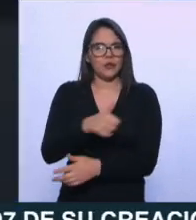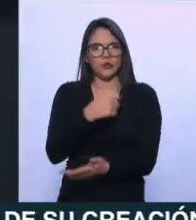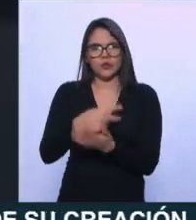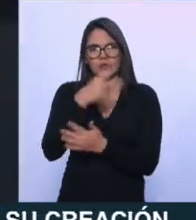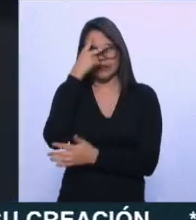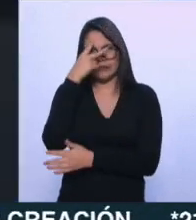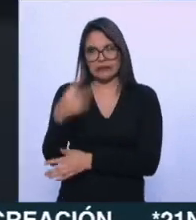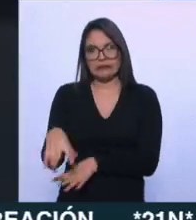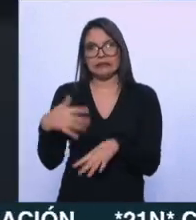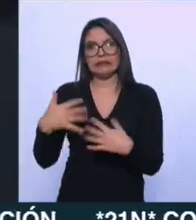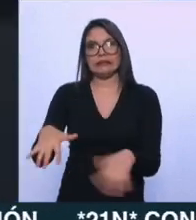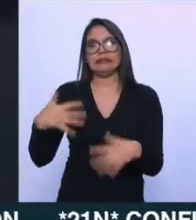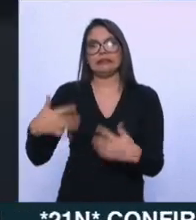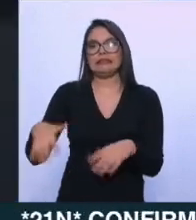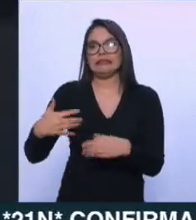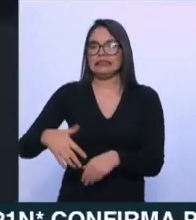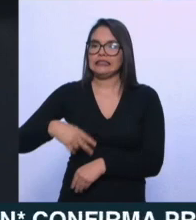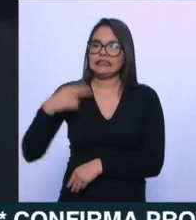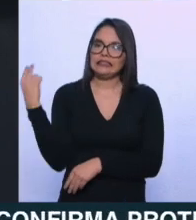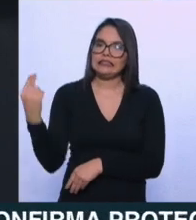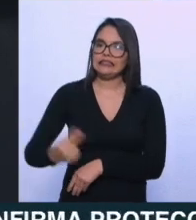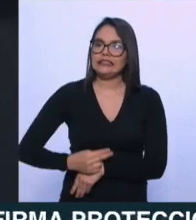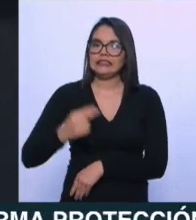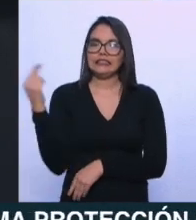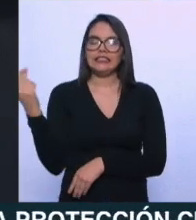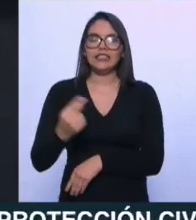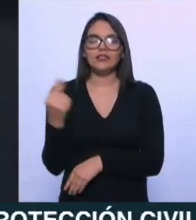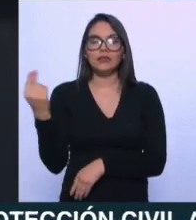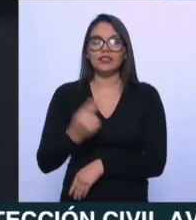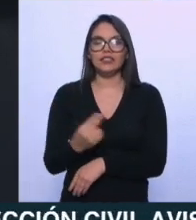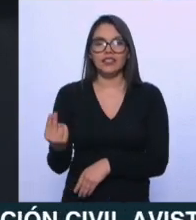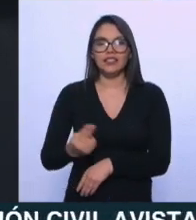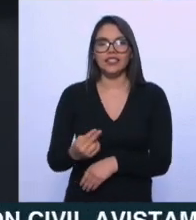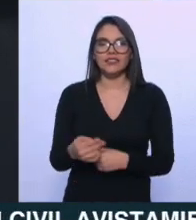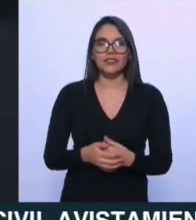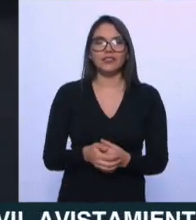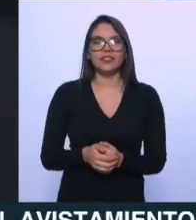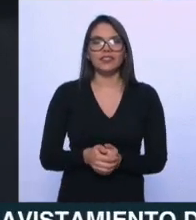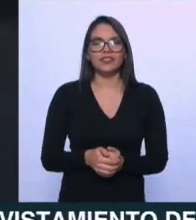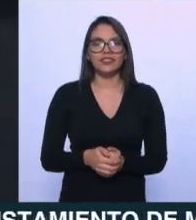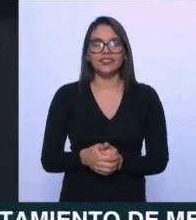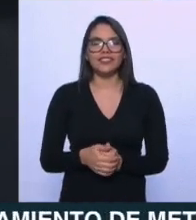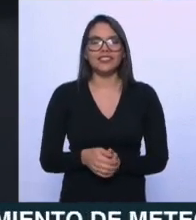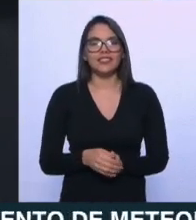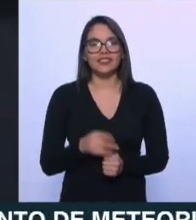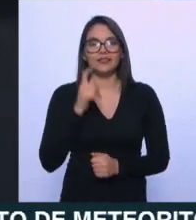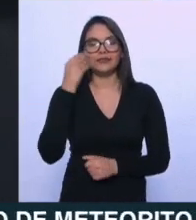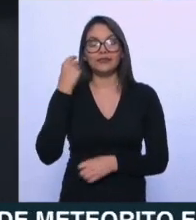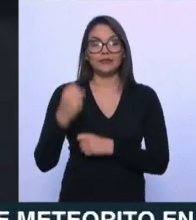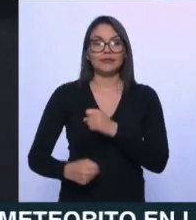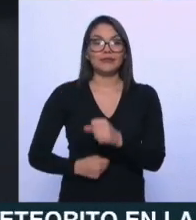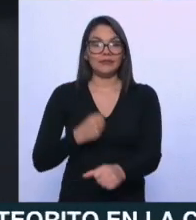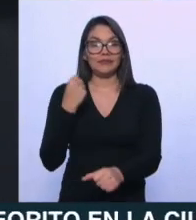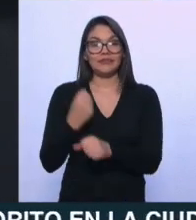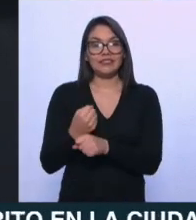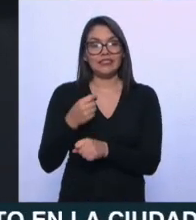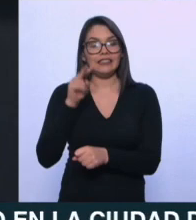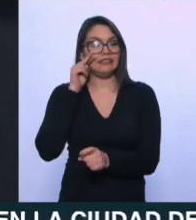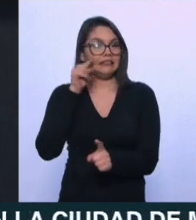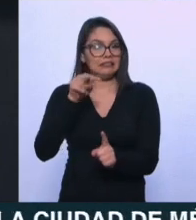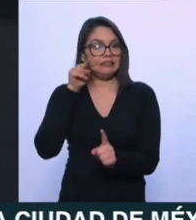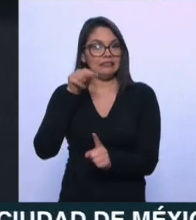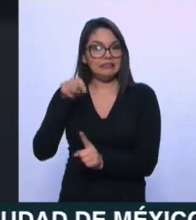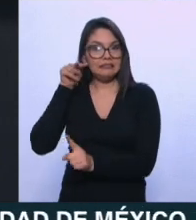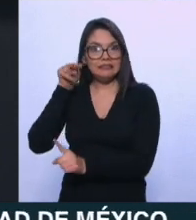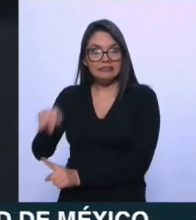que es una necesidad para todos los capitalinos que se tienen que transportar diariamente y que por años han visto que estas unidades de pronto ya